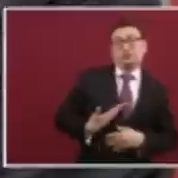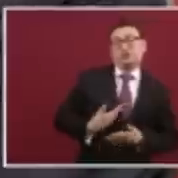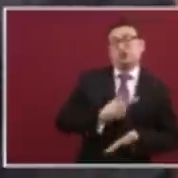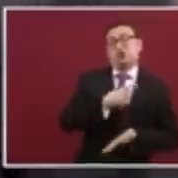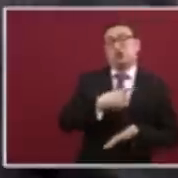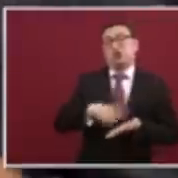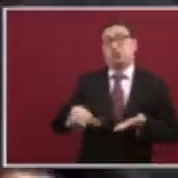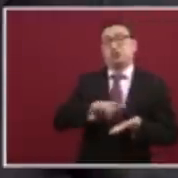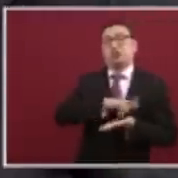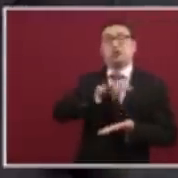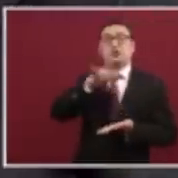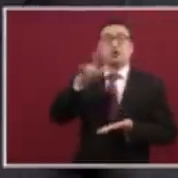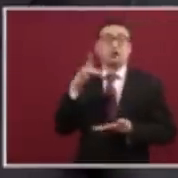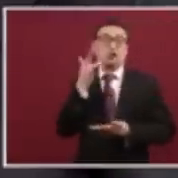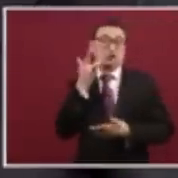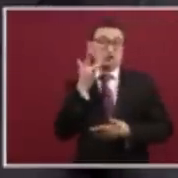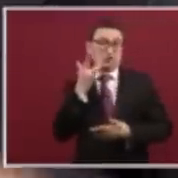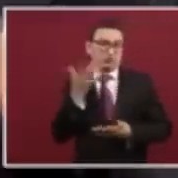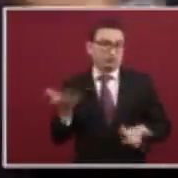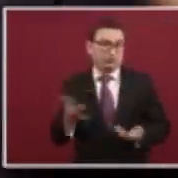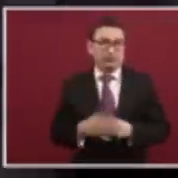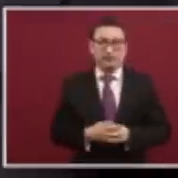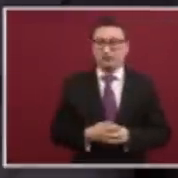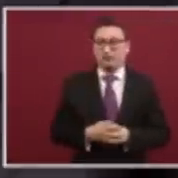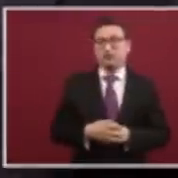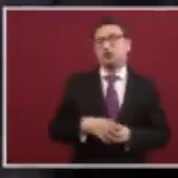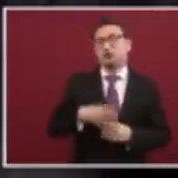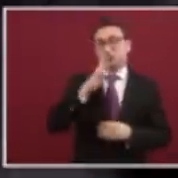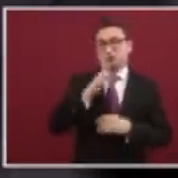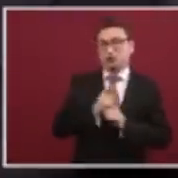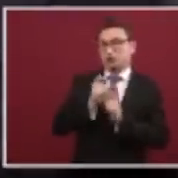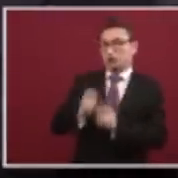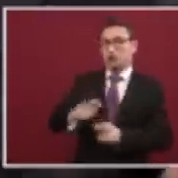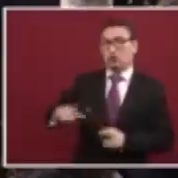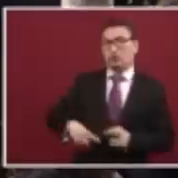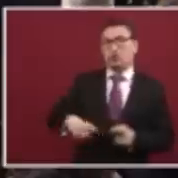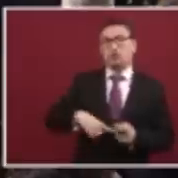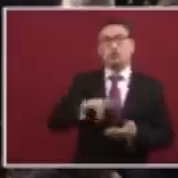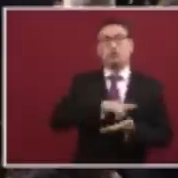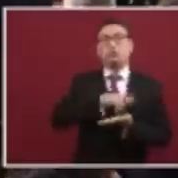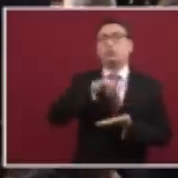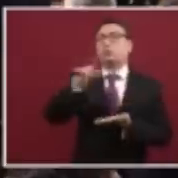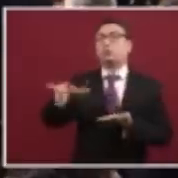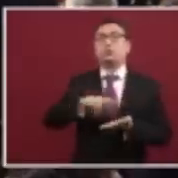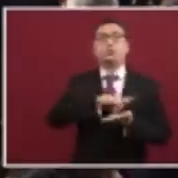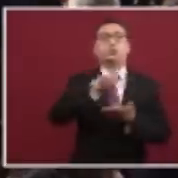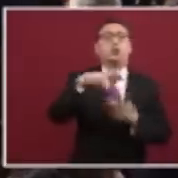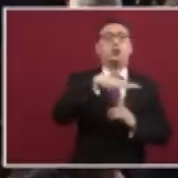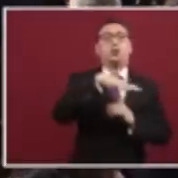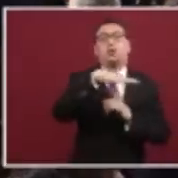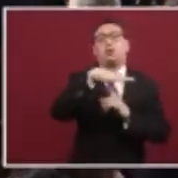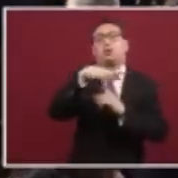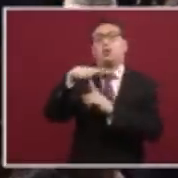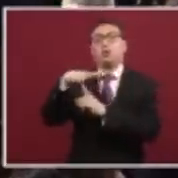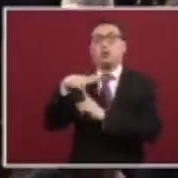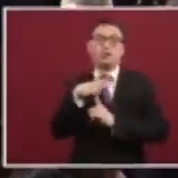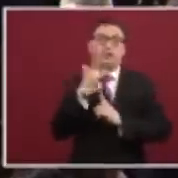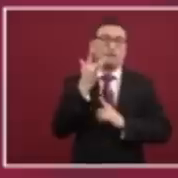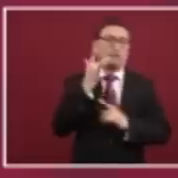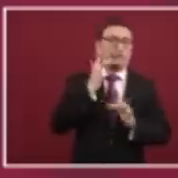un avión de lujo y que todos los funcionarios anden en aviones de lujo, en helicópteros de